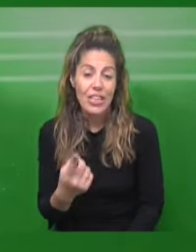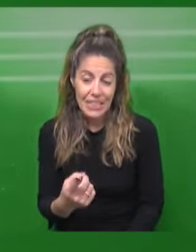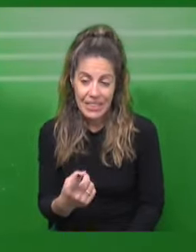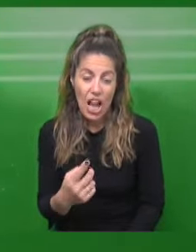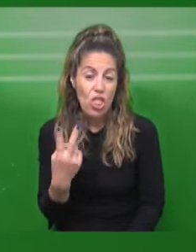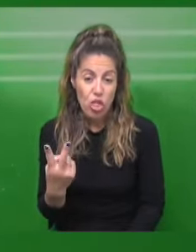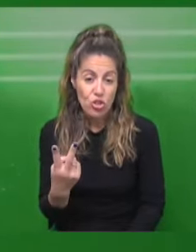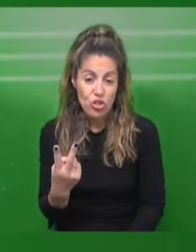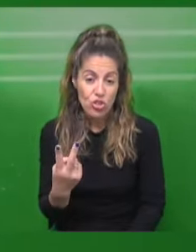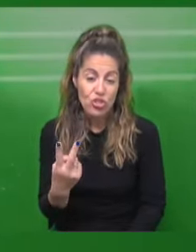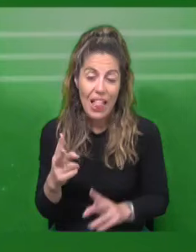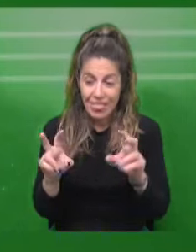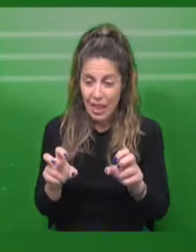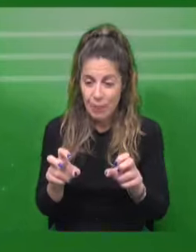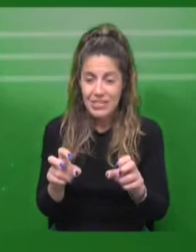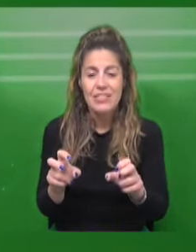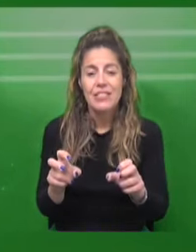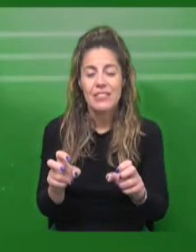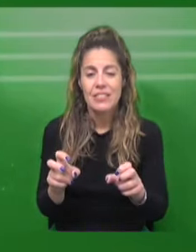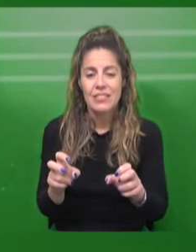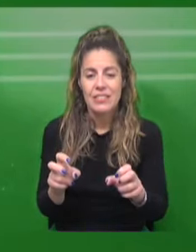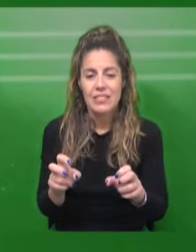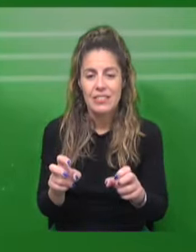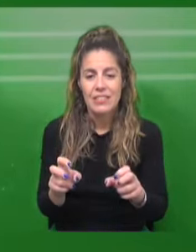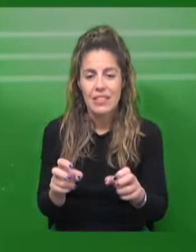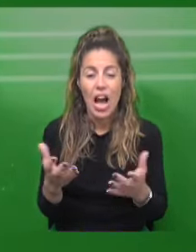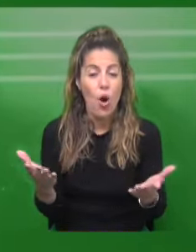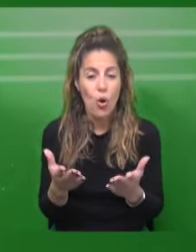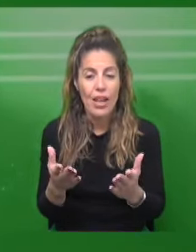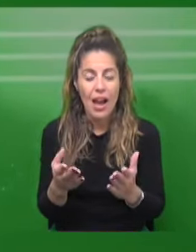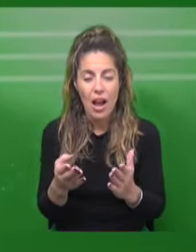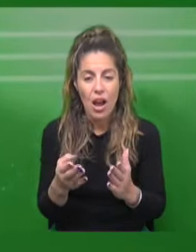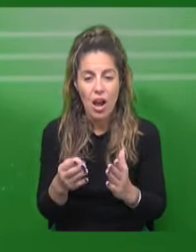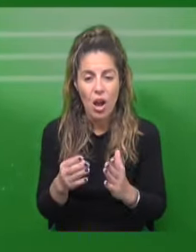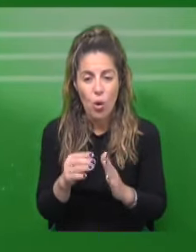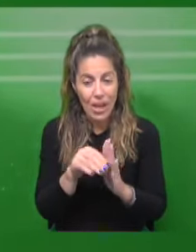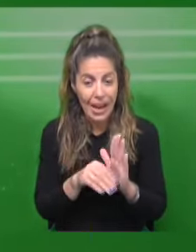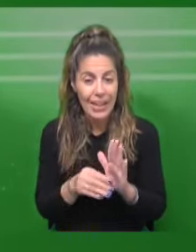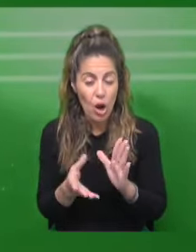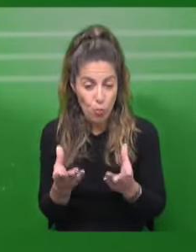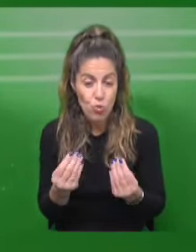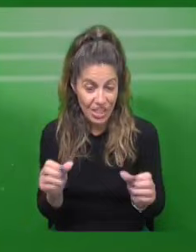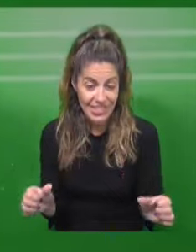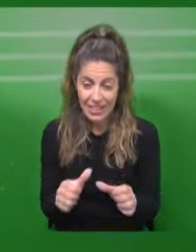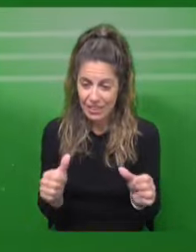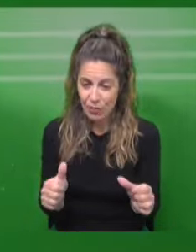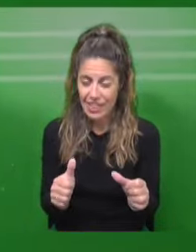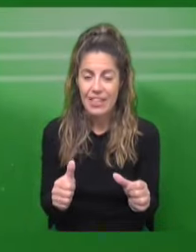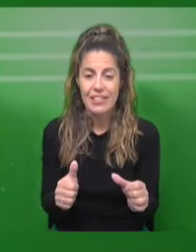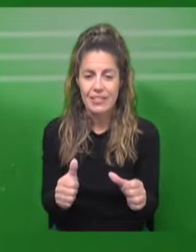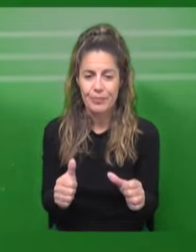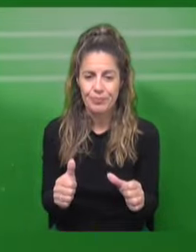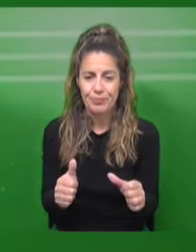dos dimensiones que es lo que nos está este teniendo una agenda con bastantes eventos este